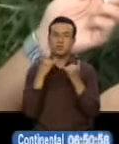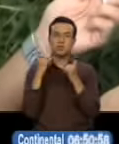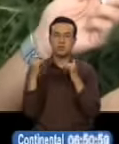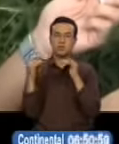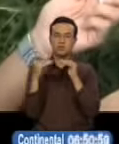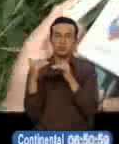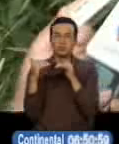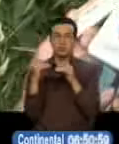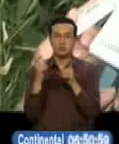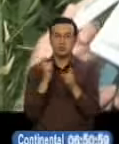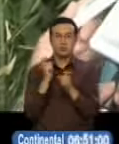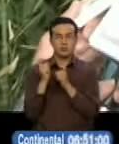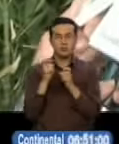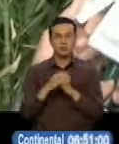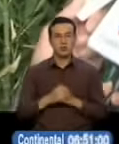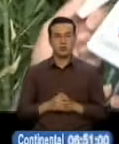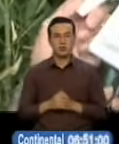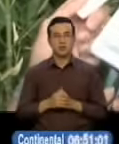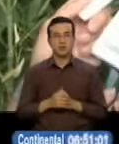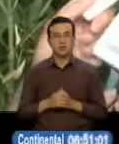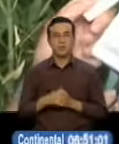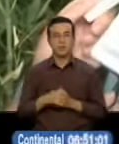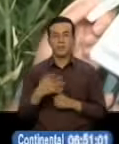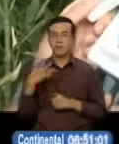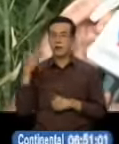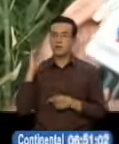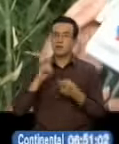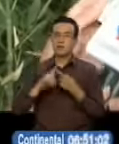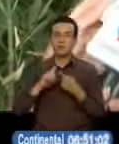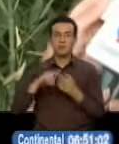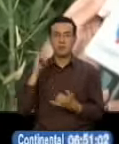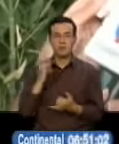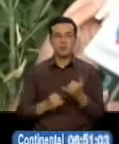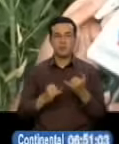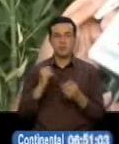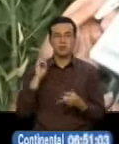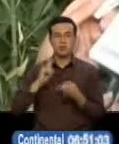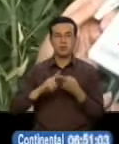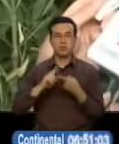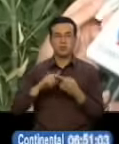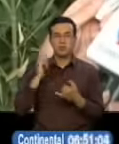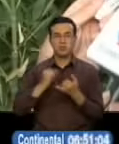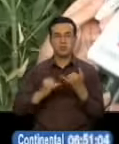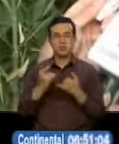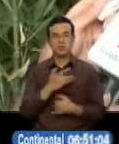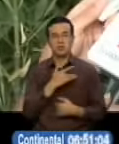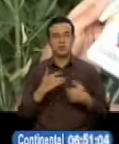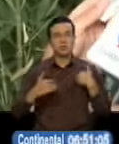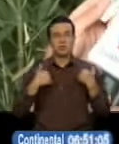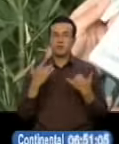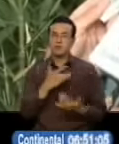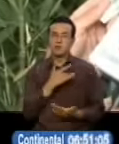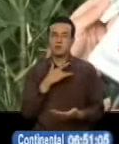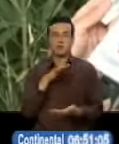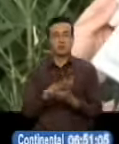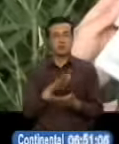ellos y a la separación de ellos. Como nunca en mi vida, cuando he tenido campeonato final, en las finales de las inferiores, estoy más emocionado, pero estoy tranquilo porque